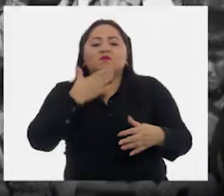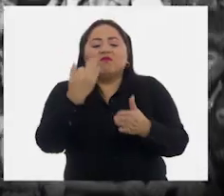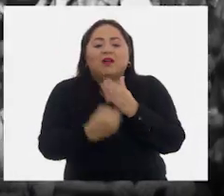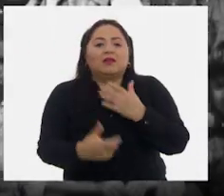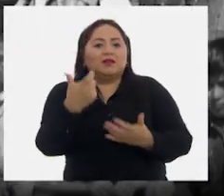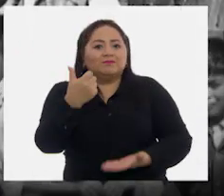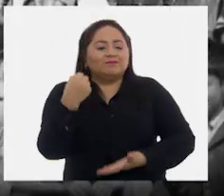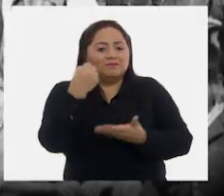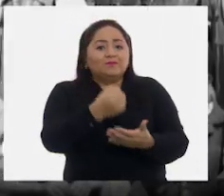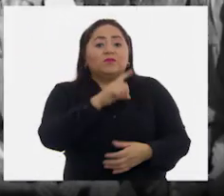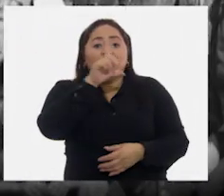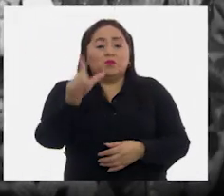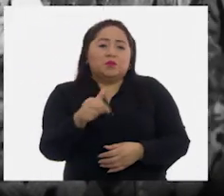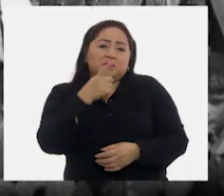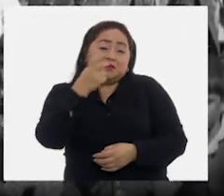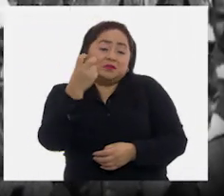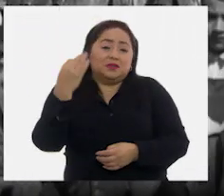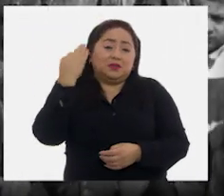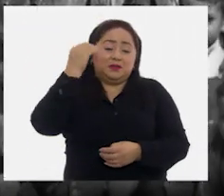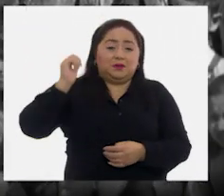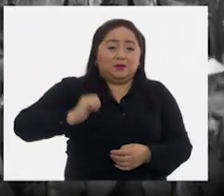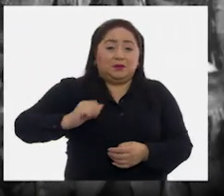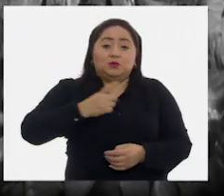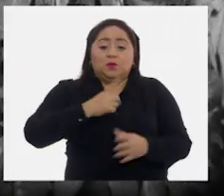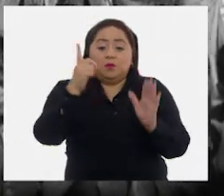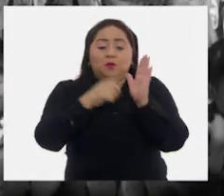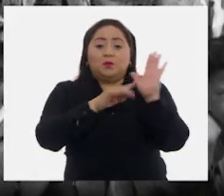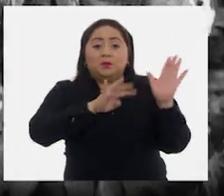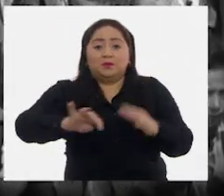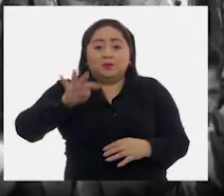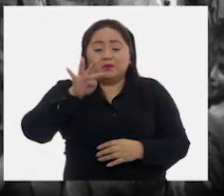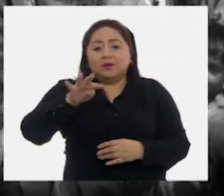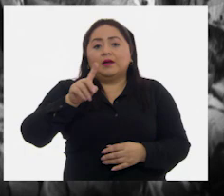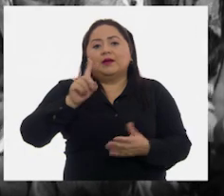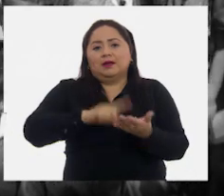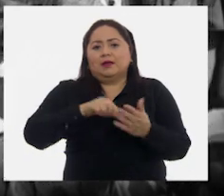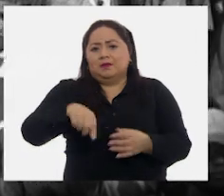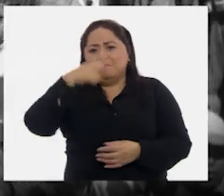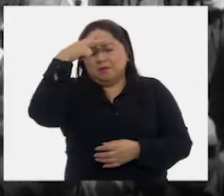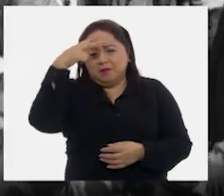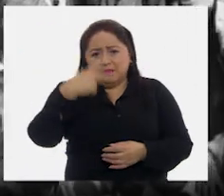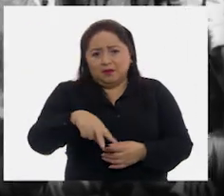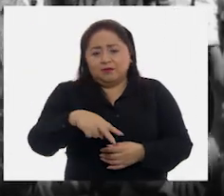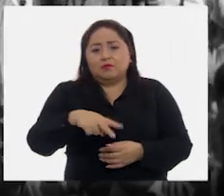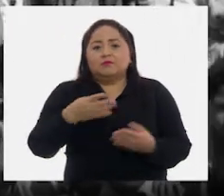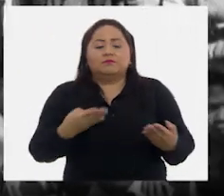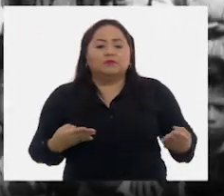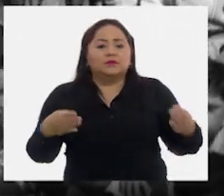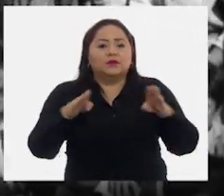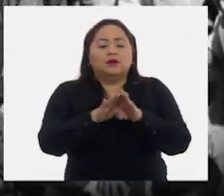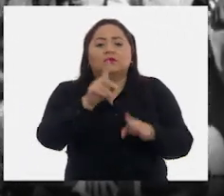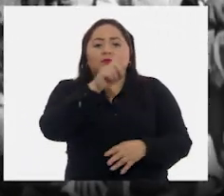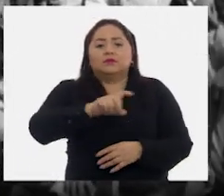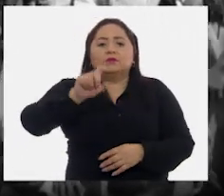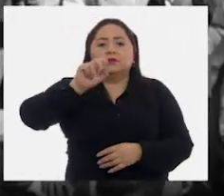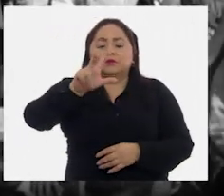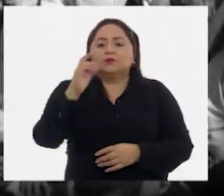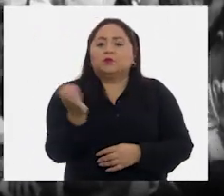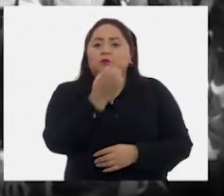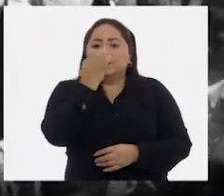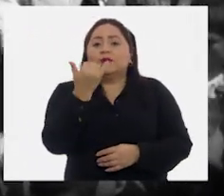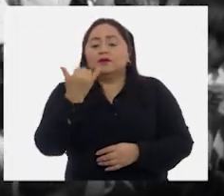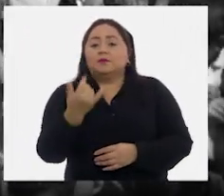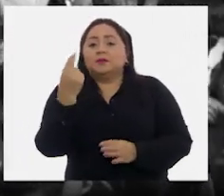presupuesto y, según datos de la época, solo en 1919 en la capital de la República cerraron 128 escuelas